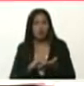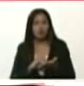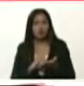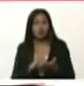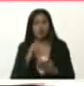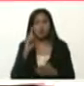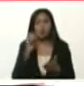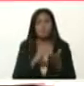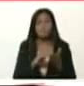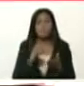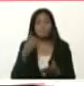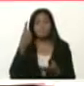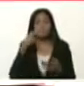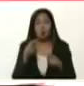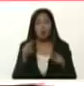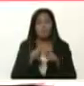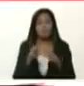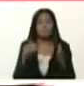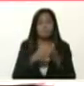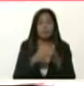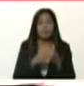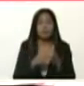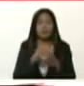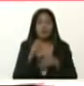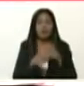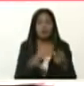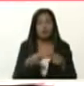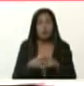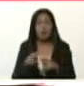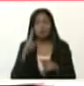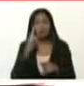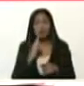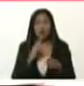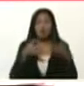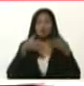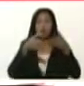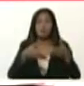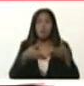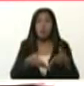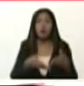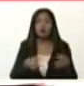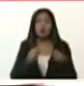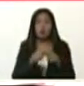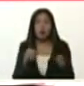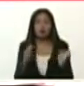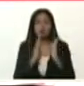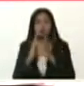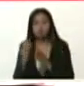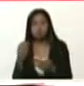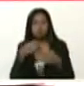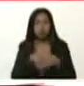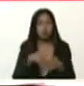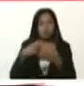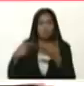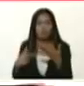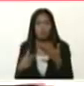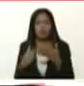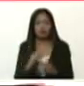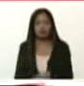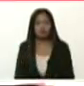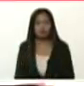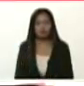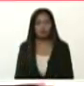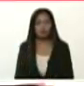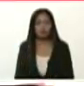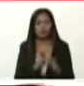por mil, gastos operativos y logísticos de Bolivariana de Puertos, comisión aduanal, almacenamiento, etcétera, etcétera.